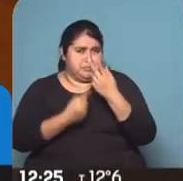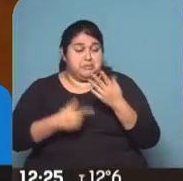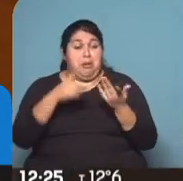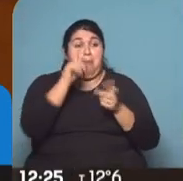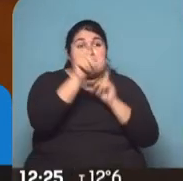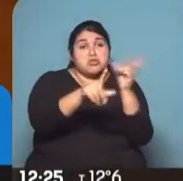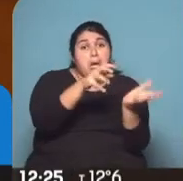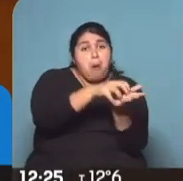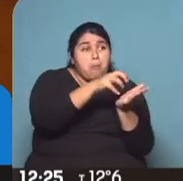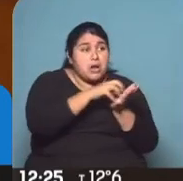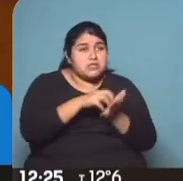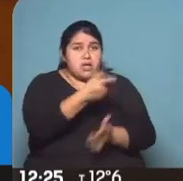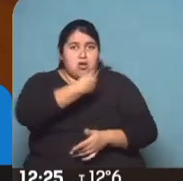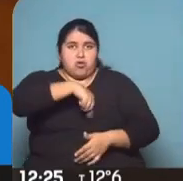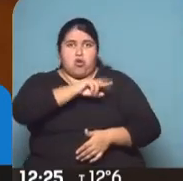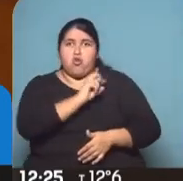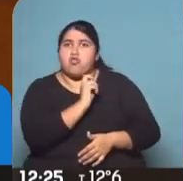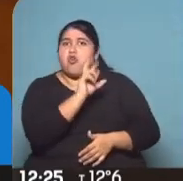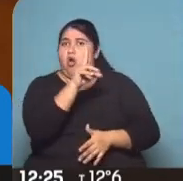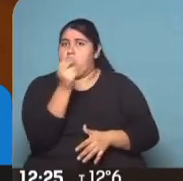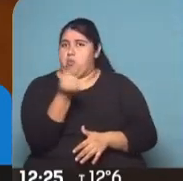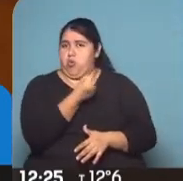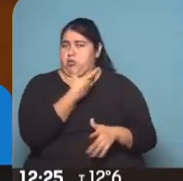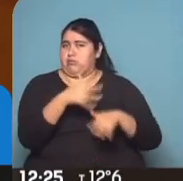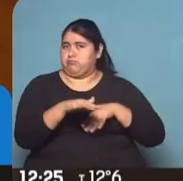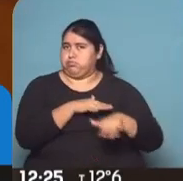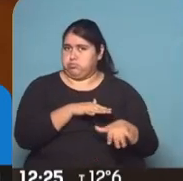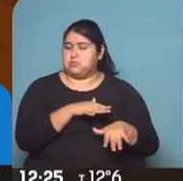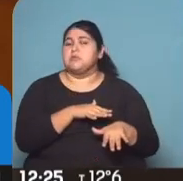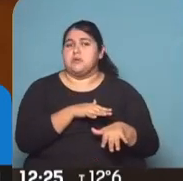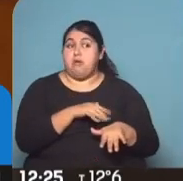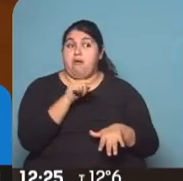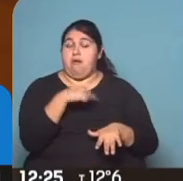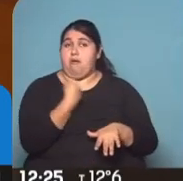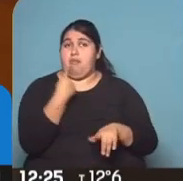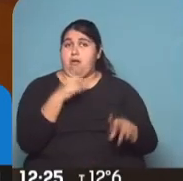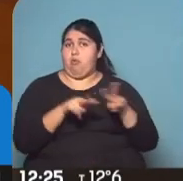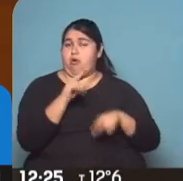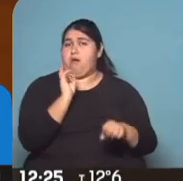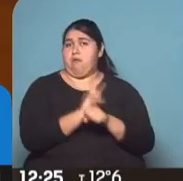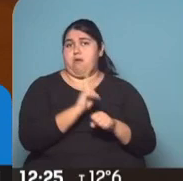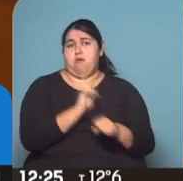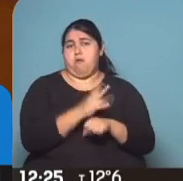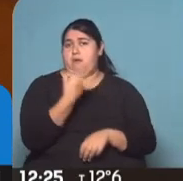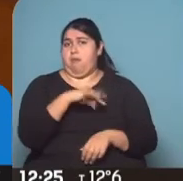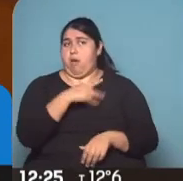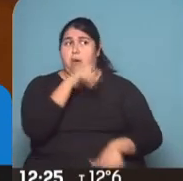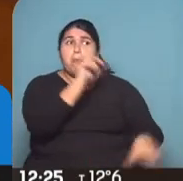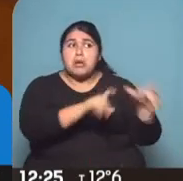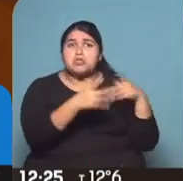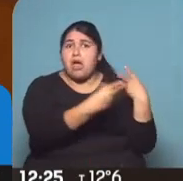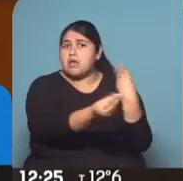tenemos un rol muy importante en esto porque hay que buscar también la protección de la gente a ayudar